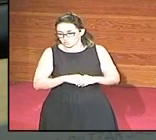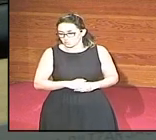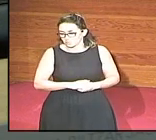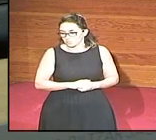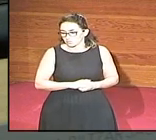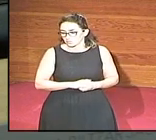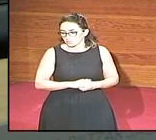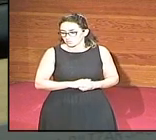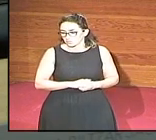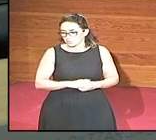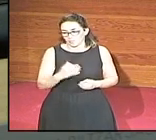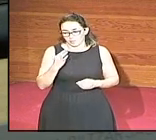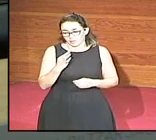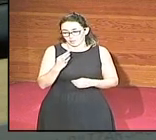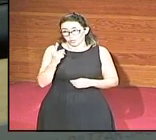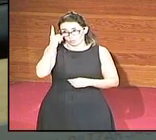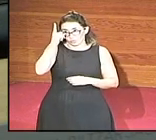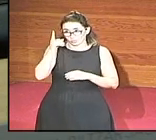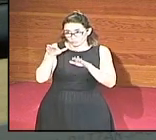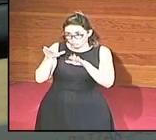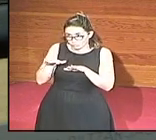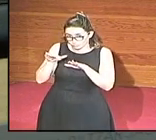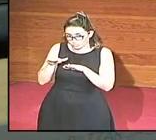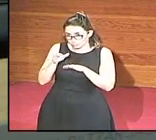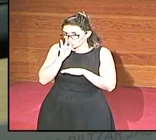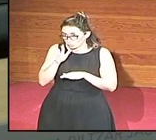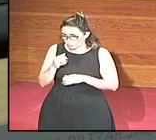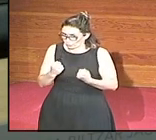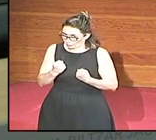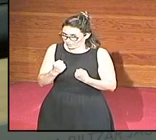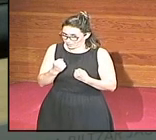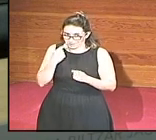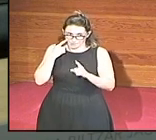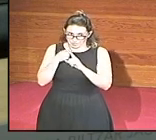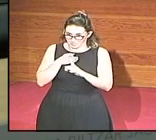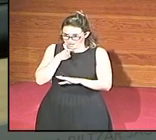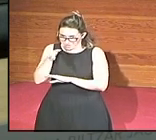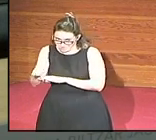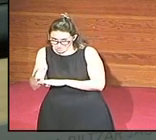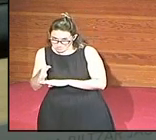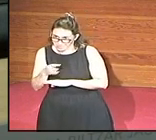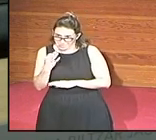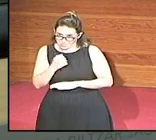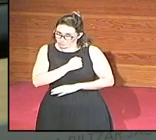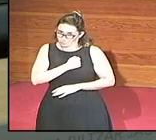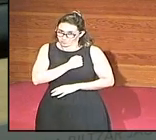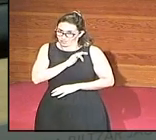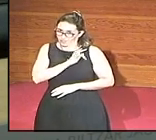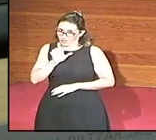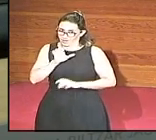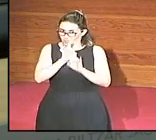Hay que creer mucho en Dios para venir a esta iglesia, ¿eh? También os lo digo. O sea, hay que estar completamente convencido.